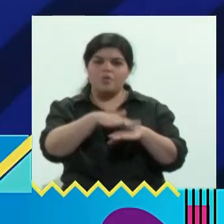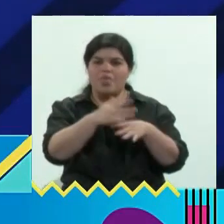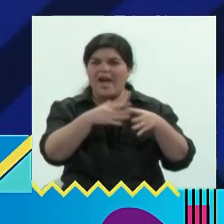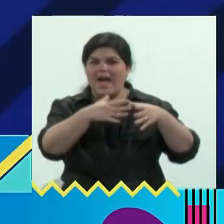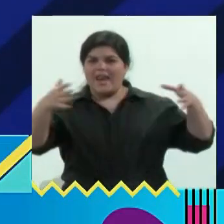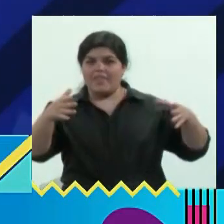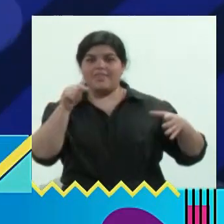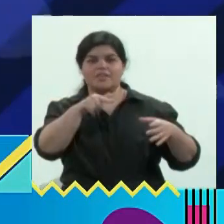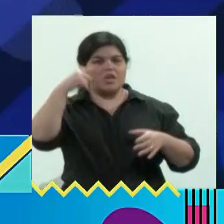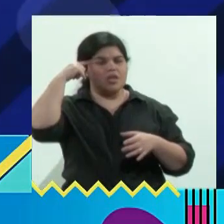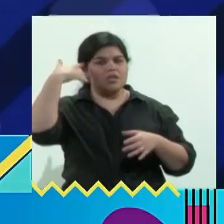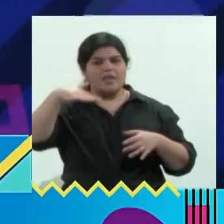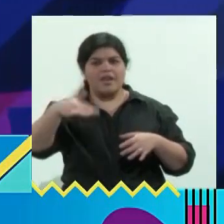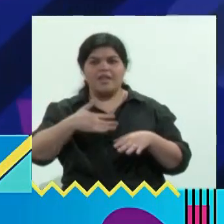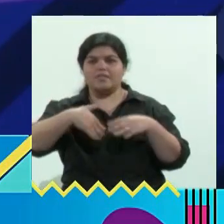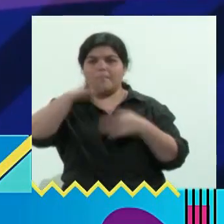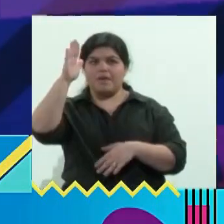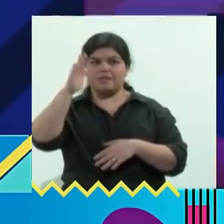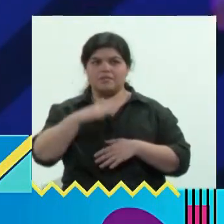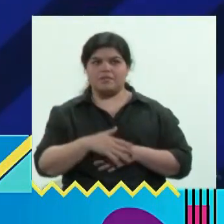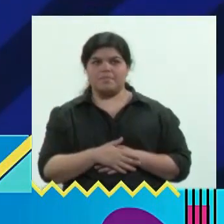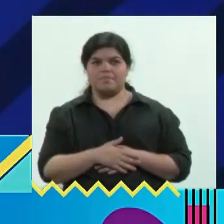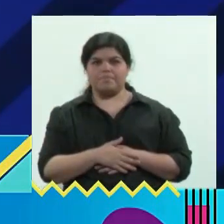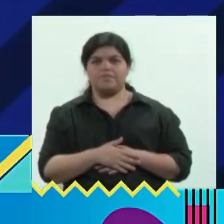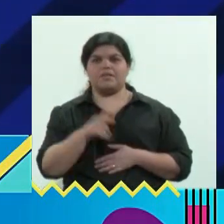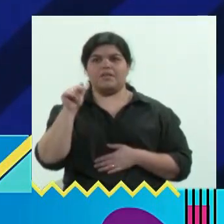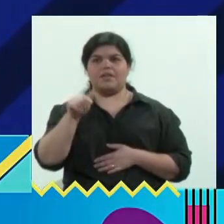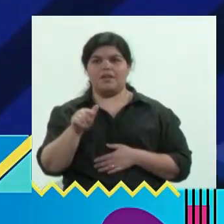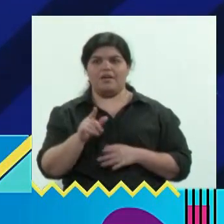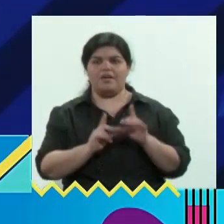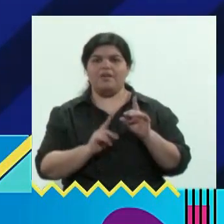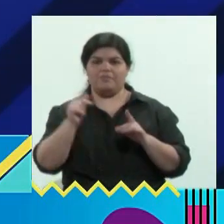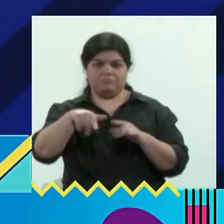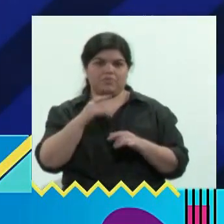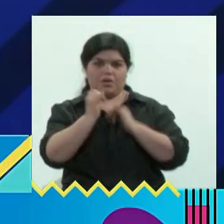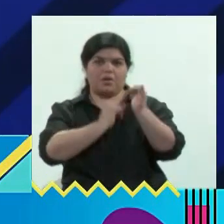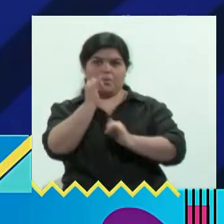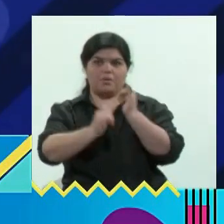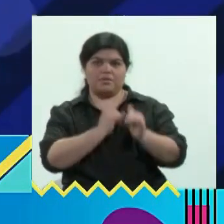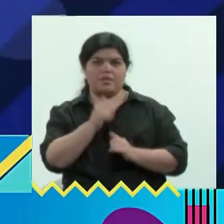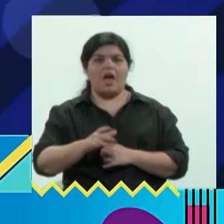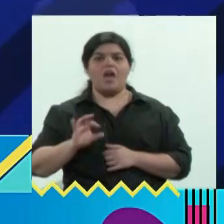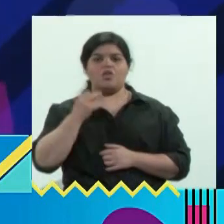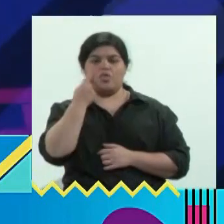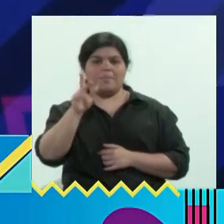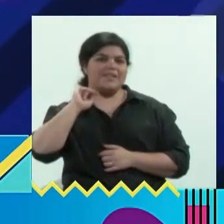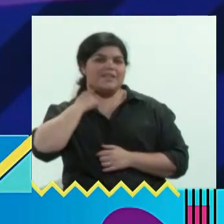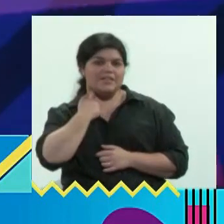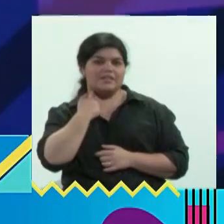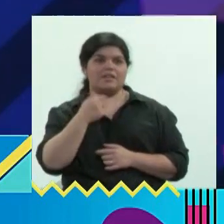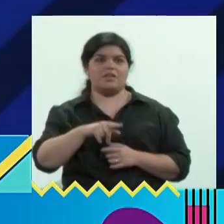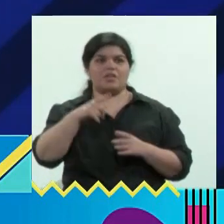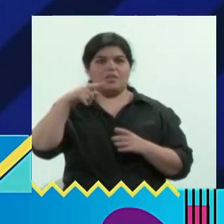las ciudades más inteligentes del mundo? Bueno, lo vamos a poner sobre esta mesa de distintos parecidos porque el ranking lo lidera desde el 2013 Tokio,